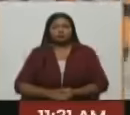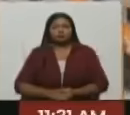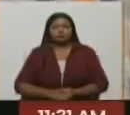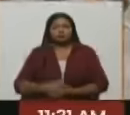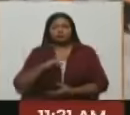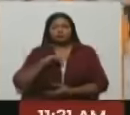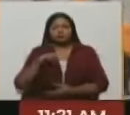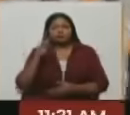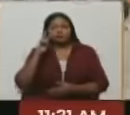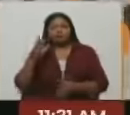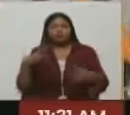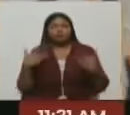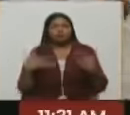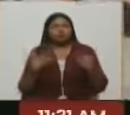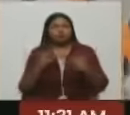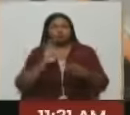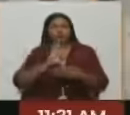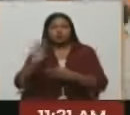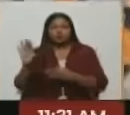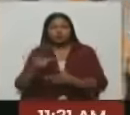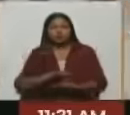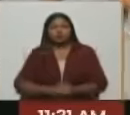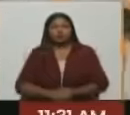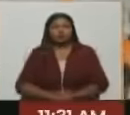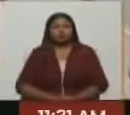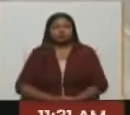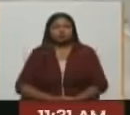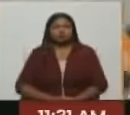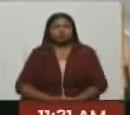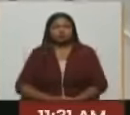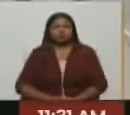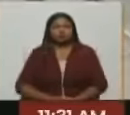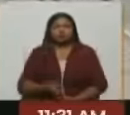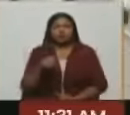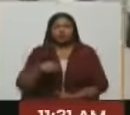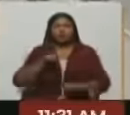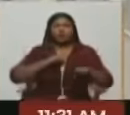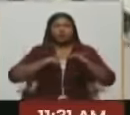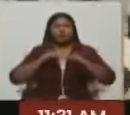Emocionante, patriota, este despliegue.